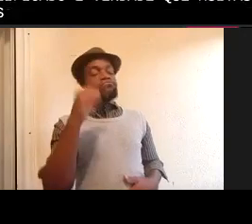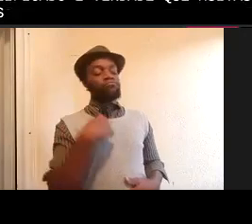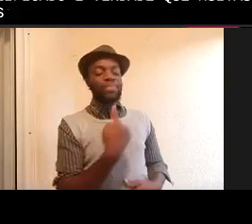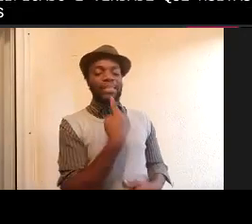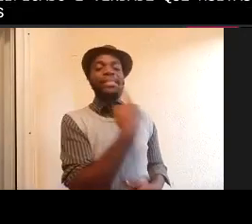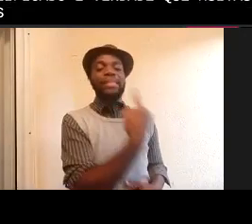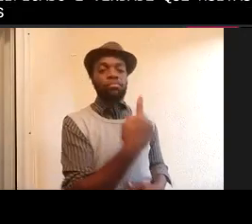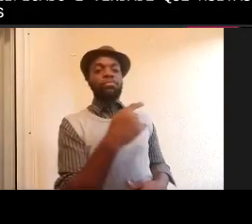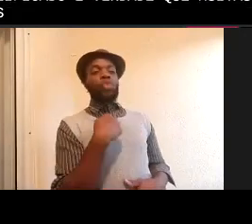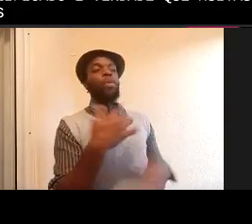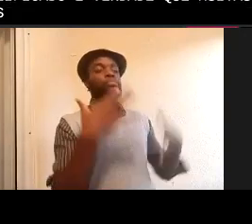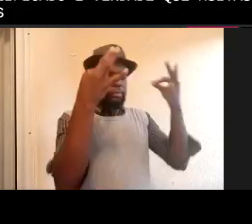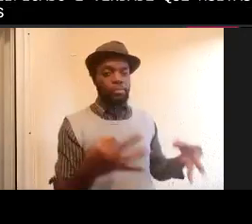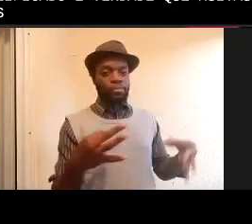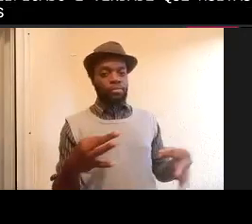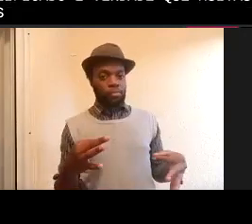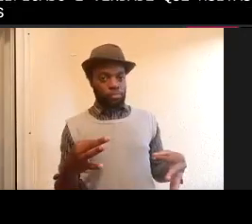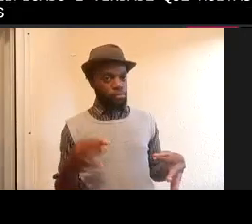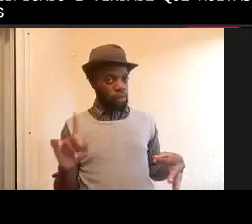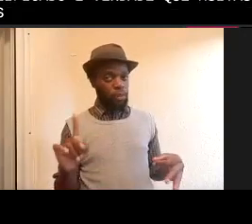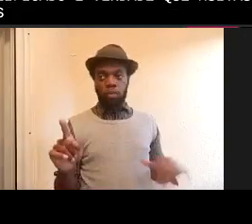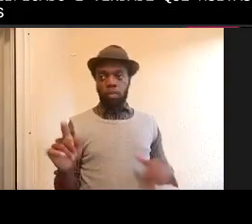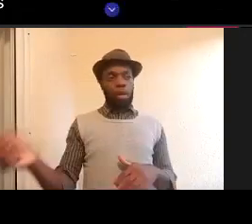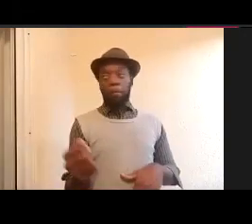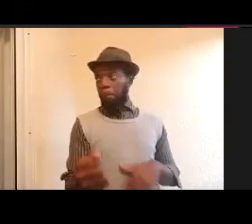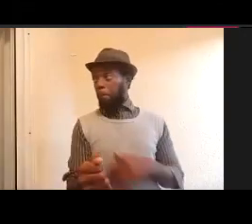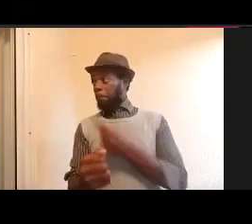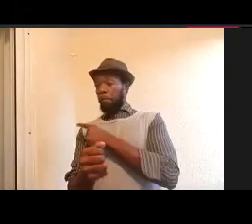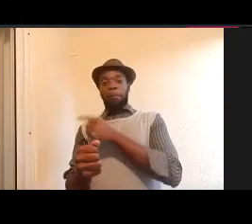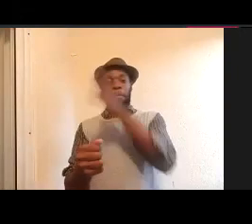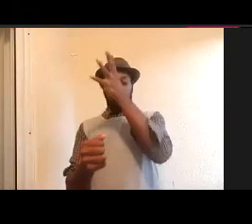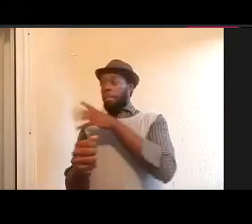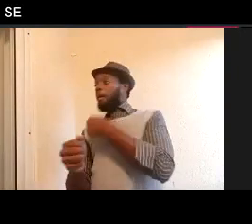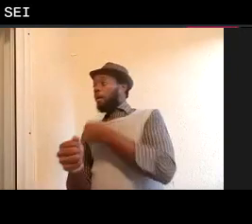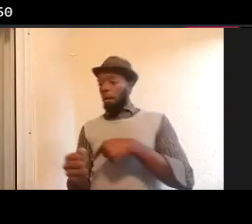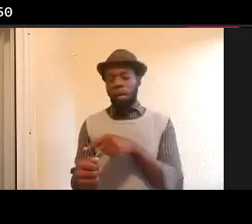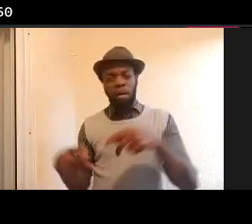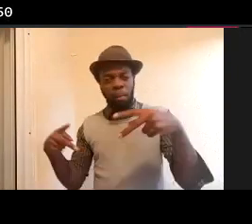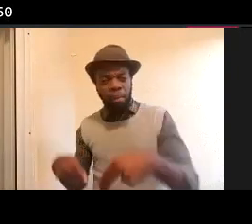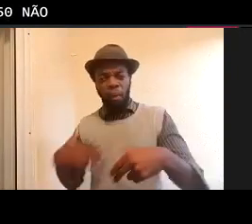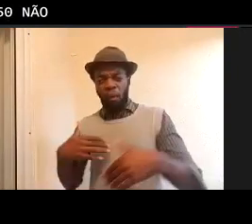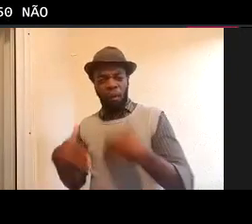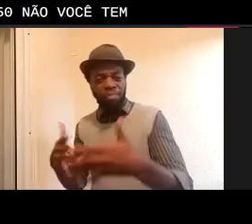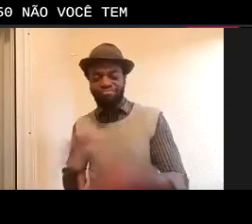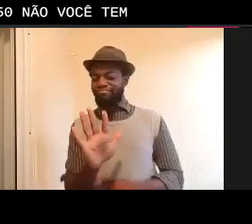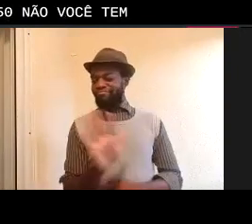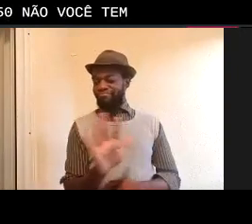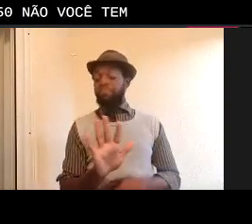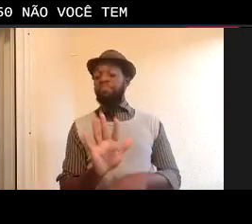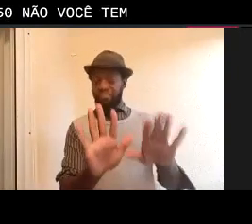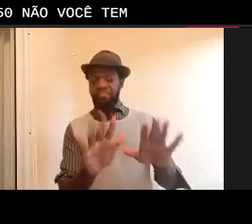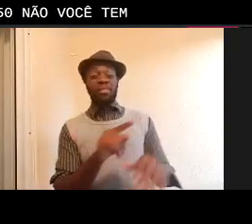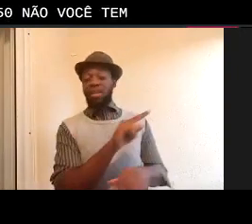en cuanto a los derechos de las personas con discapacidad, no se encuentra en muchas